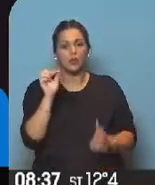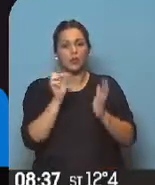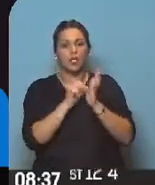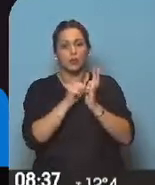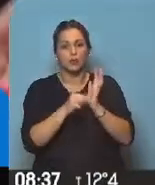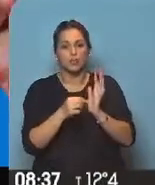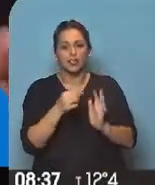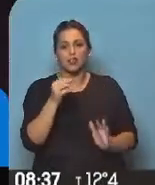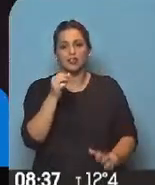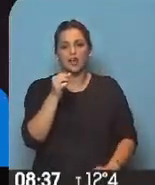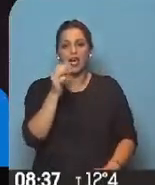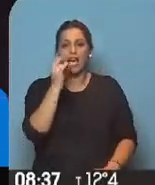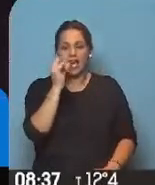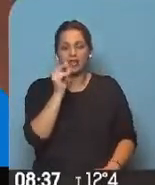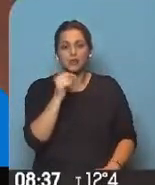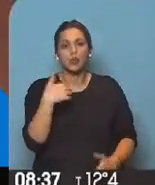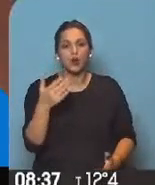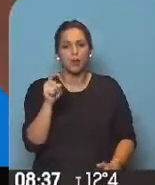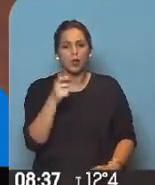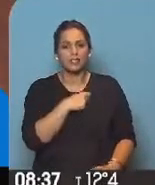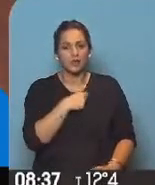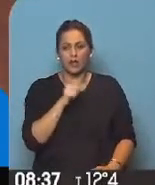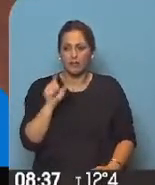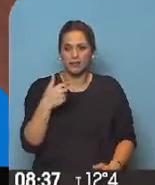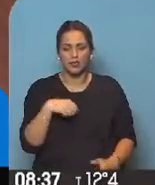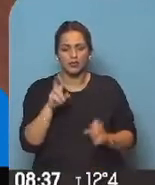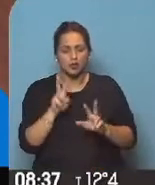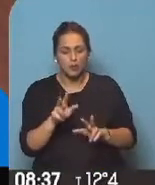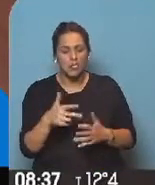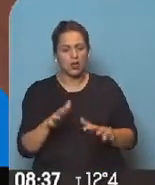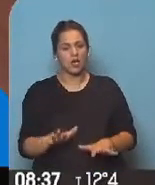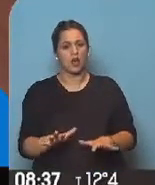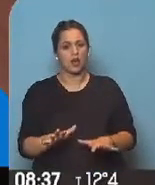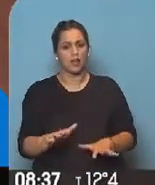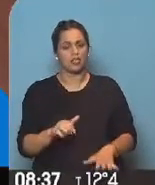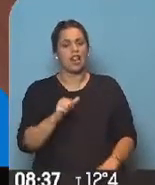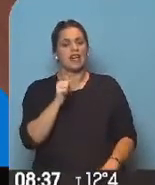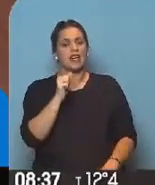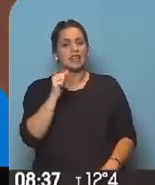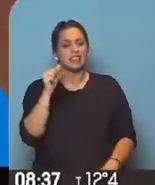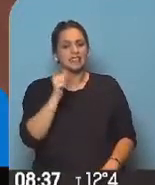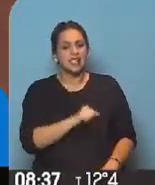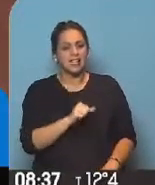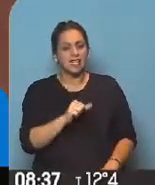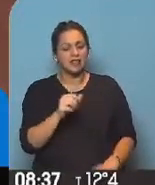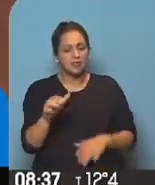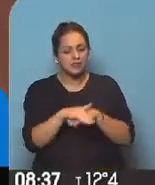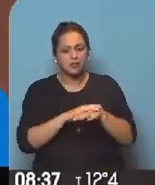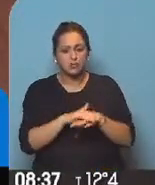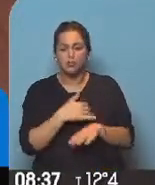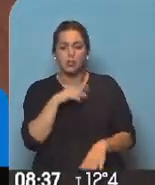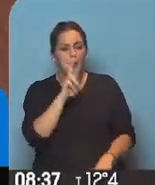y me mostraba como hizo como sus tatuajes pero yo me quedé helada de ver su cicatriz ya cicatrizada con el paso del tiempo y ahora ella bien